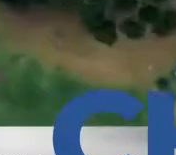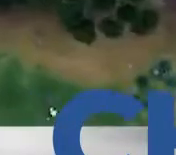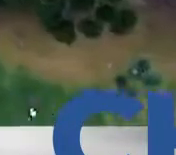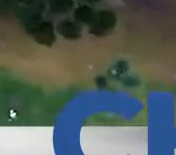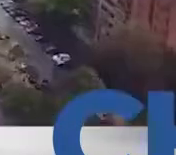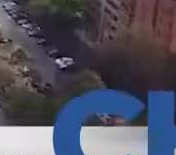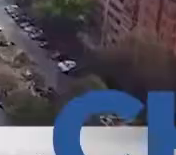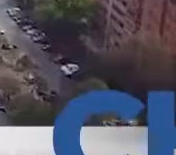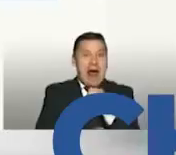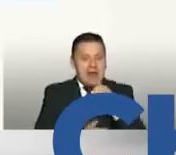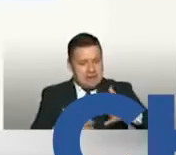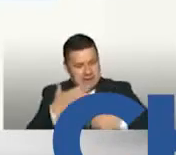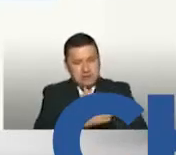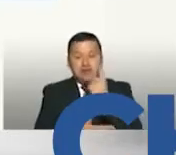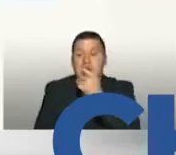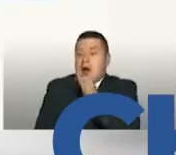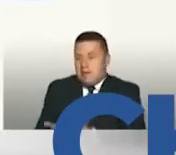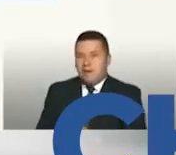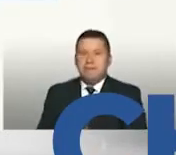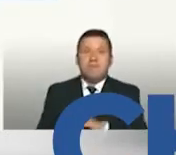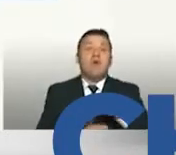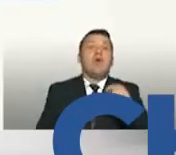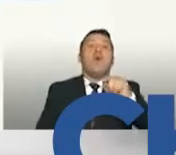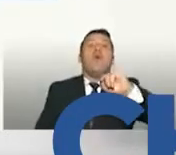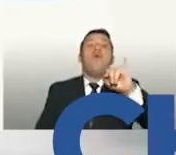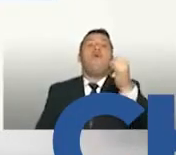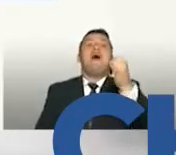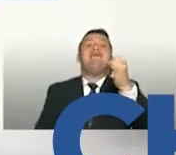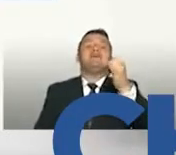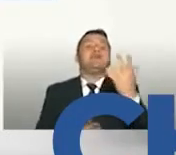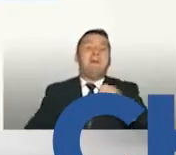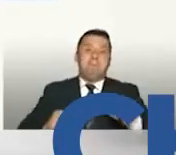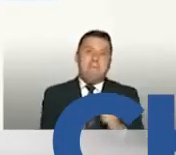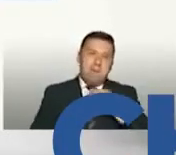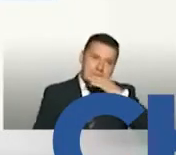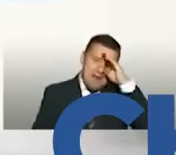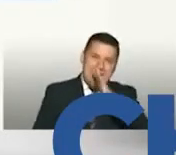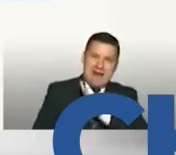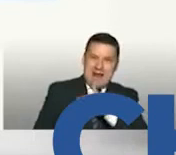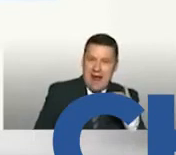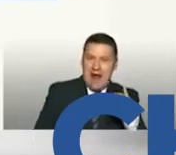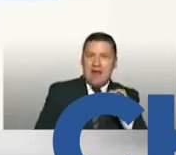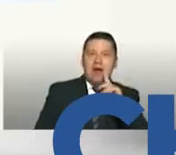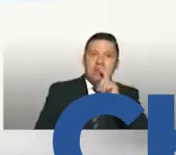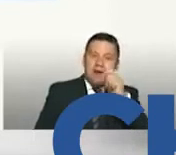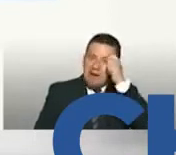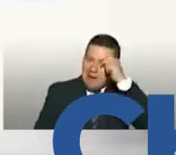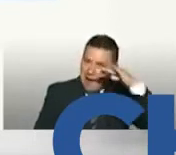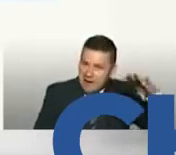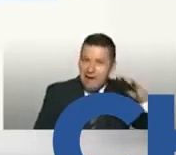iniciará en las grandes ciudades el jueves 18 las grandes capitales bogotá cali bucaramanga cartagena